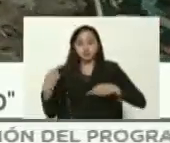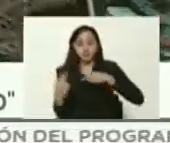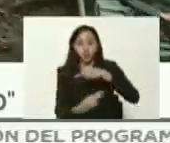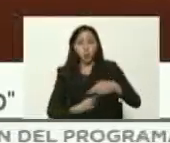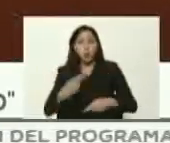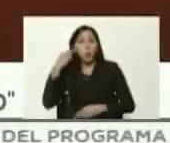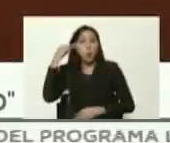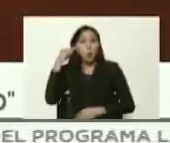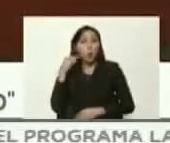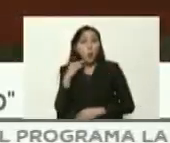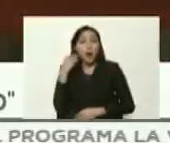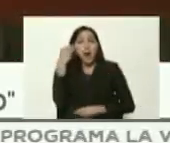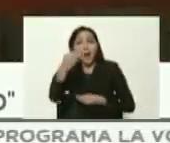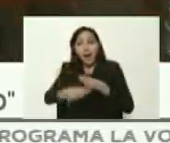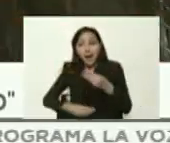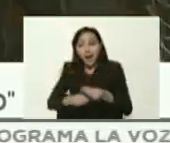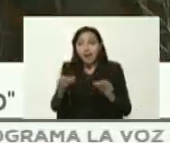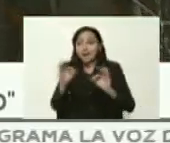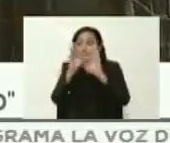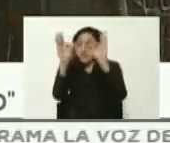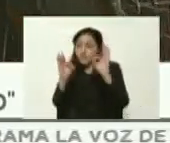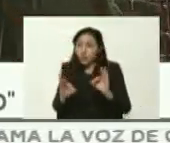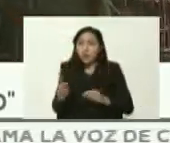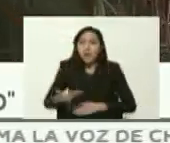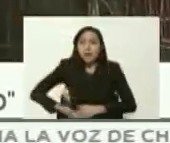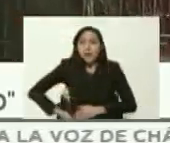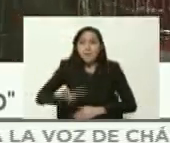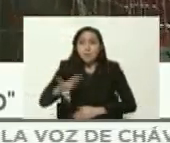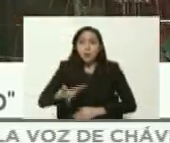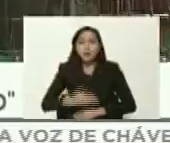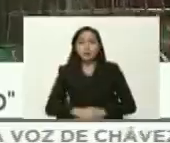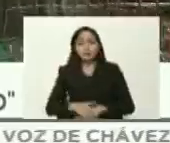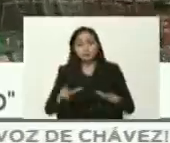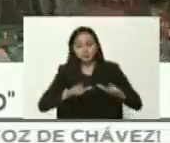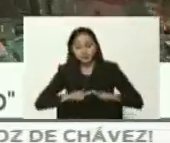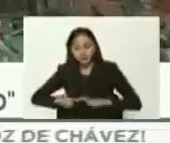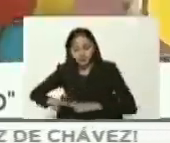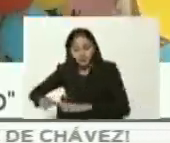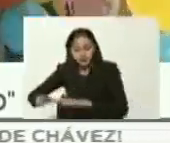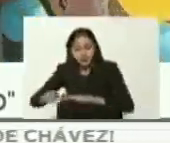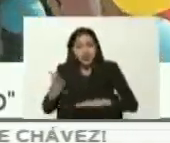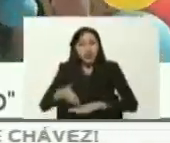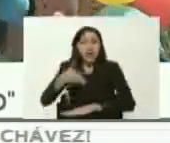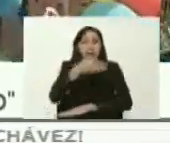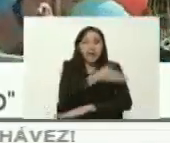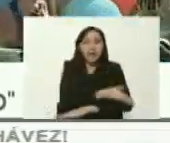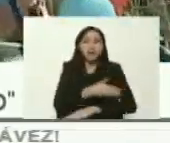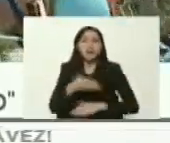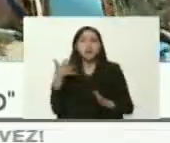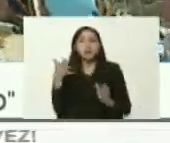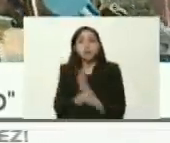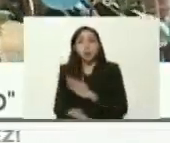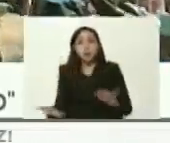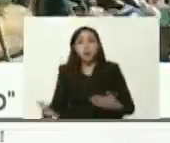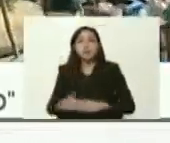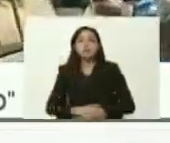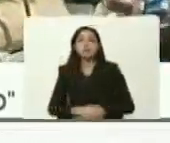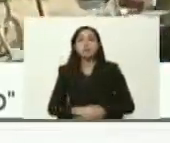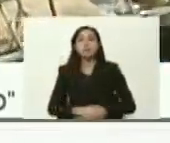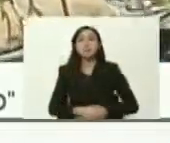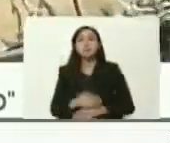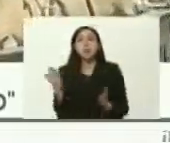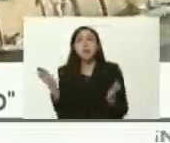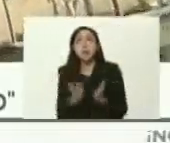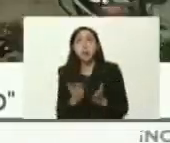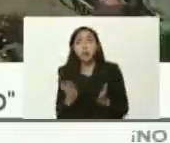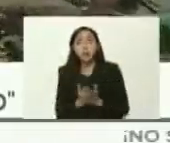bolivariana viene generando íconos fundamentales, espacios referenciales. Antes solamente era la escuela. Nosotros decíamos, bueno, el